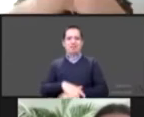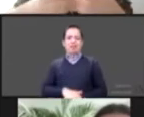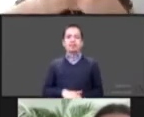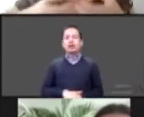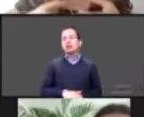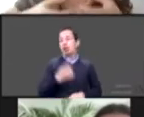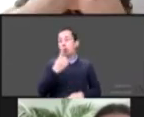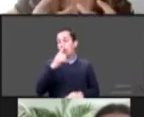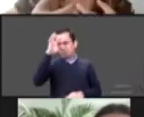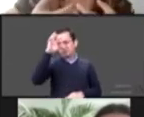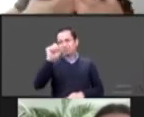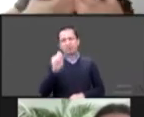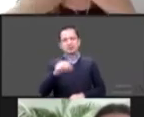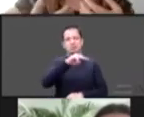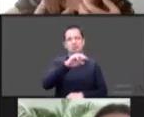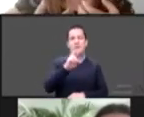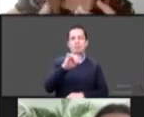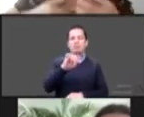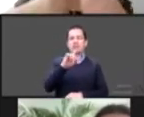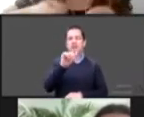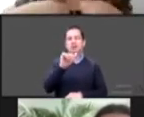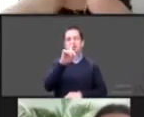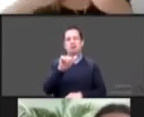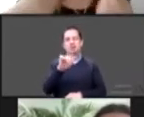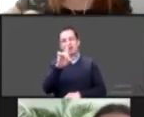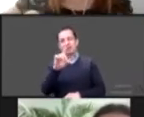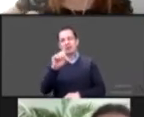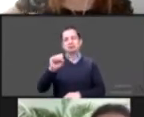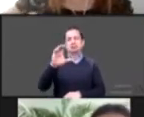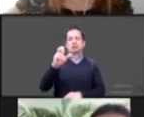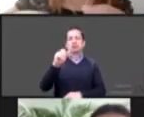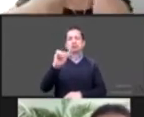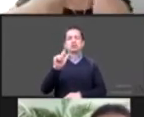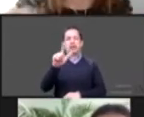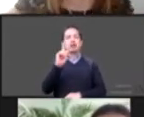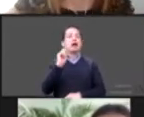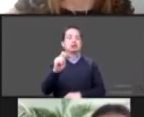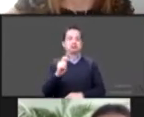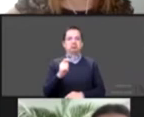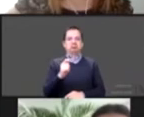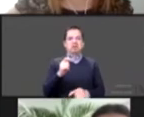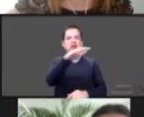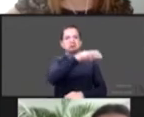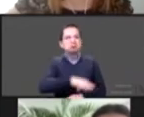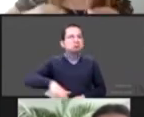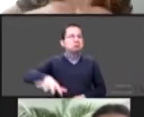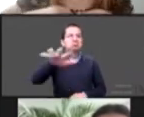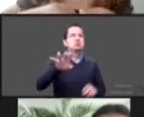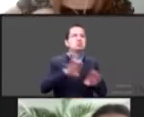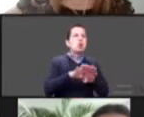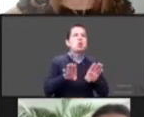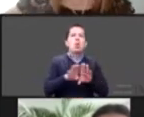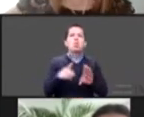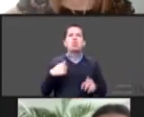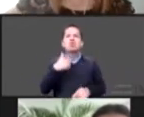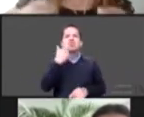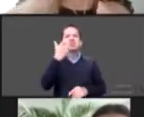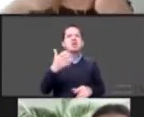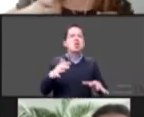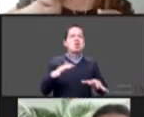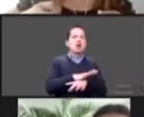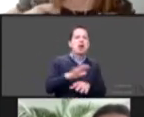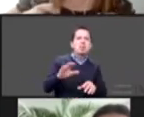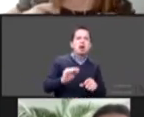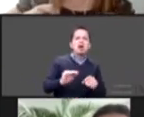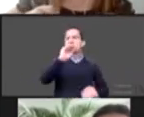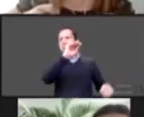se da también cuando tú, como ente, empiezas a tomar decisiones de hacia dónde quieres transitar. Por eso todos nuestros programas